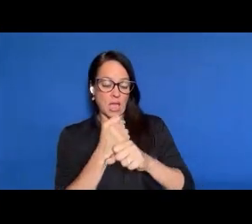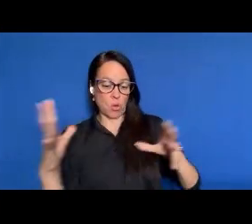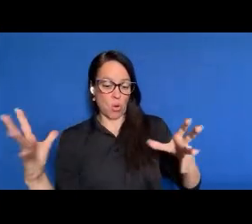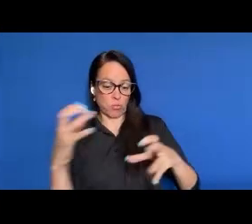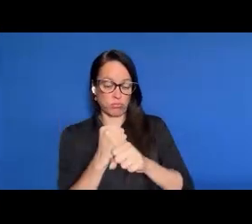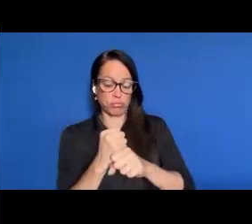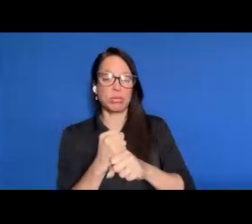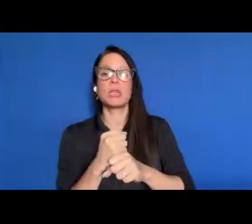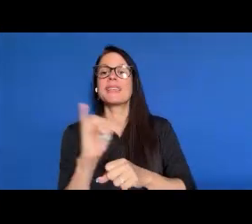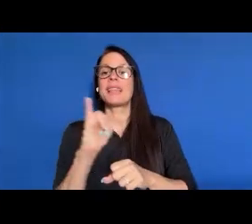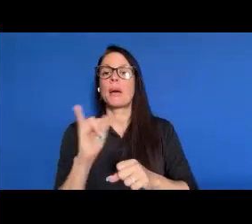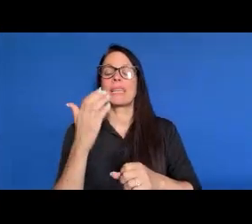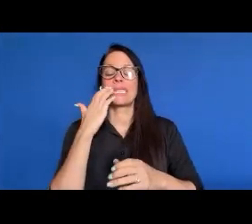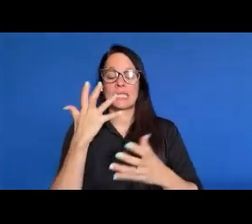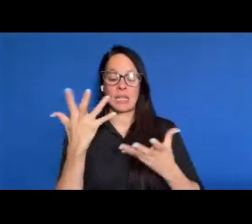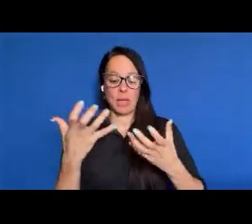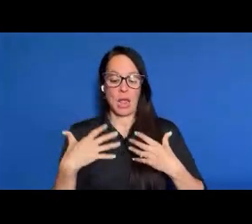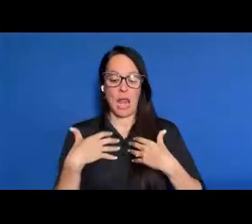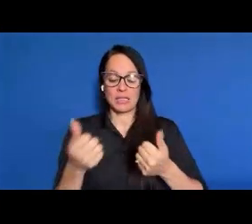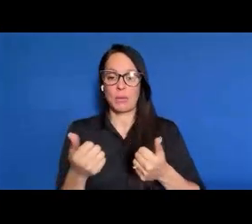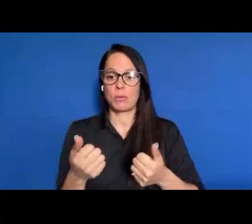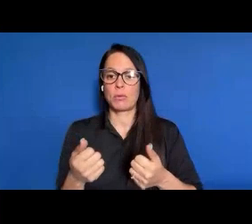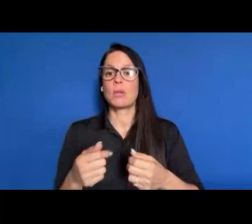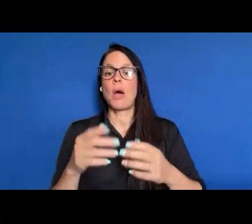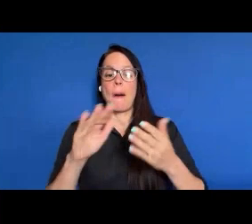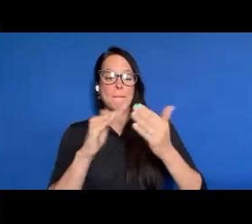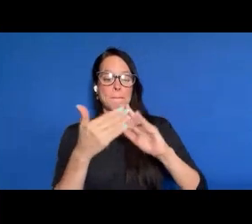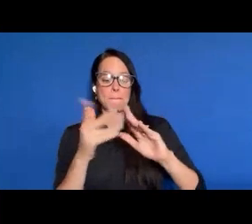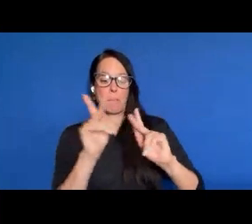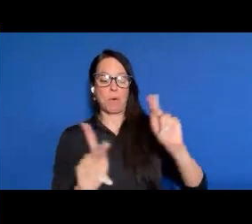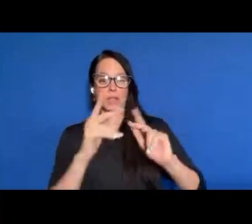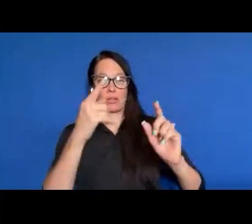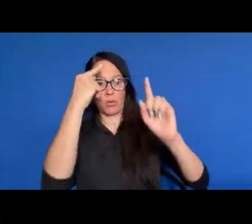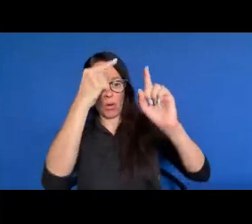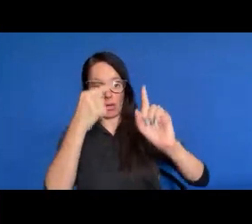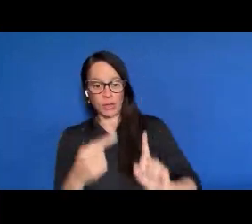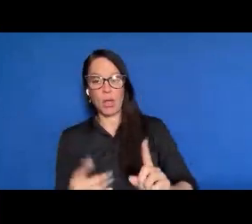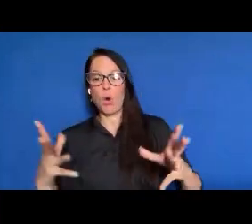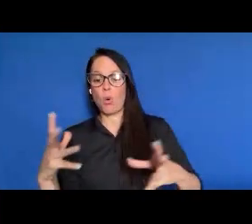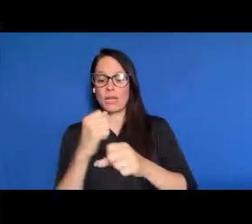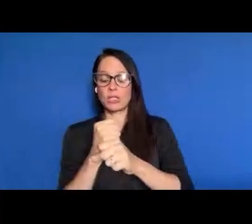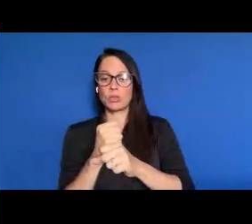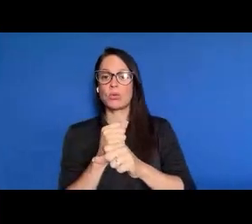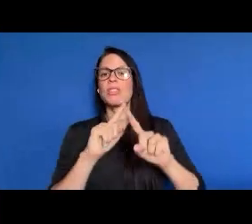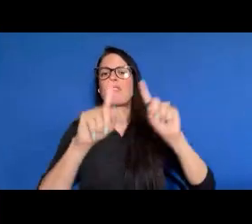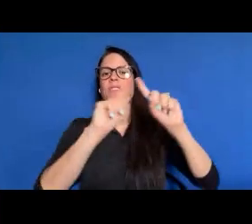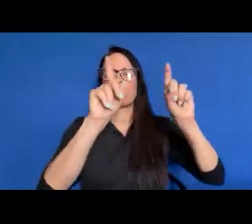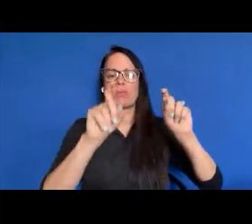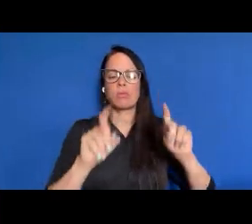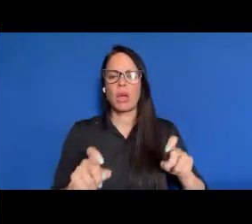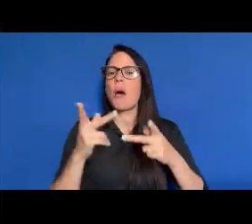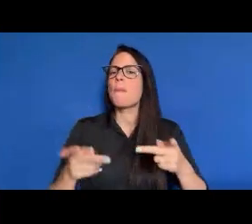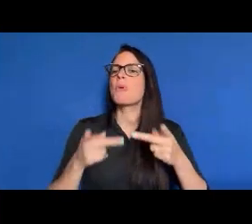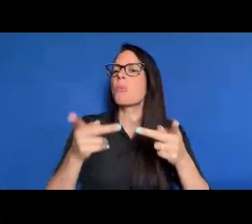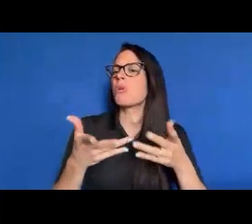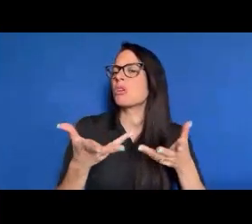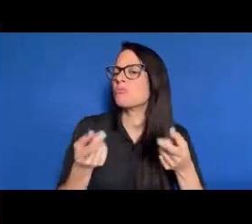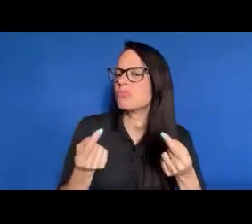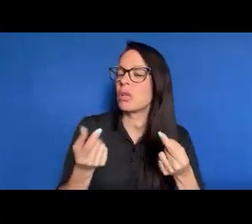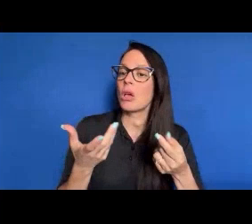entidad que solicitó, población objetivo, un resumen que contestaba a las preguntas qué se propone hacer, cómo se hará y qué se espera